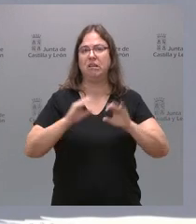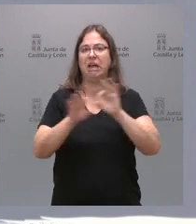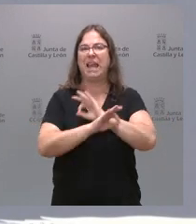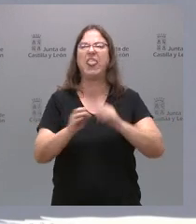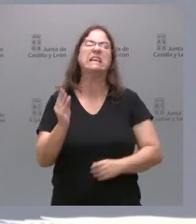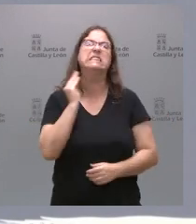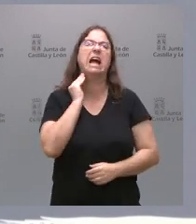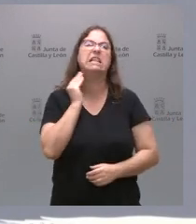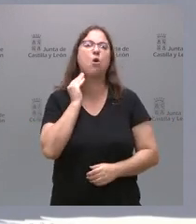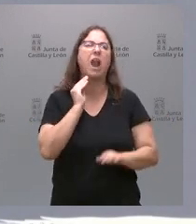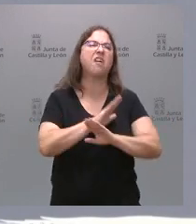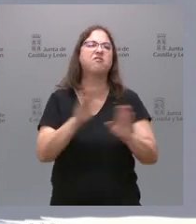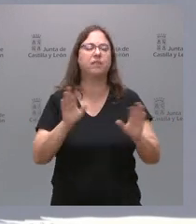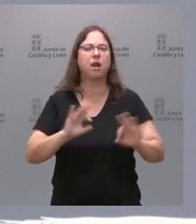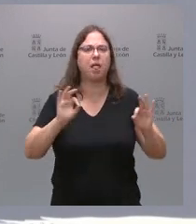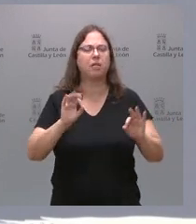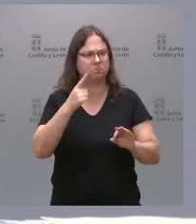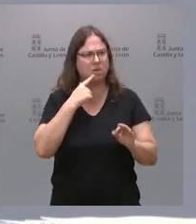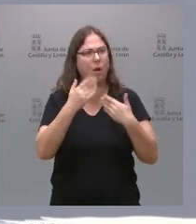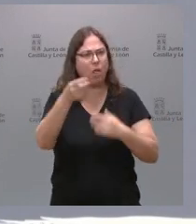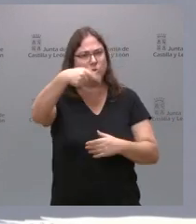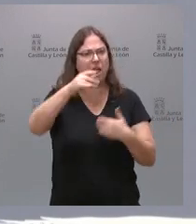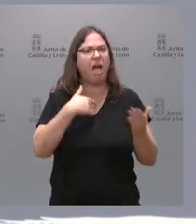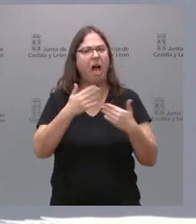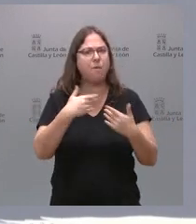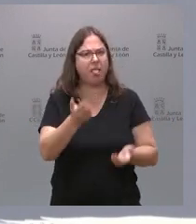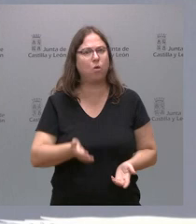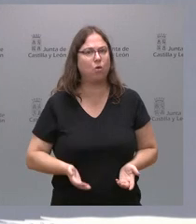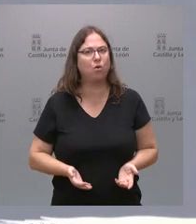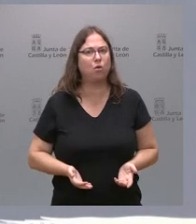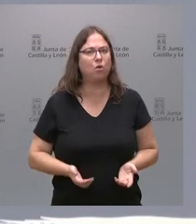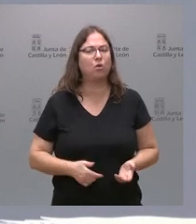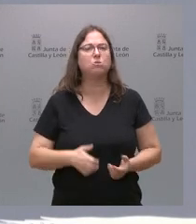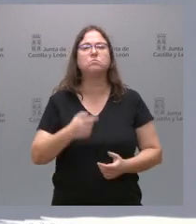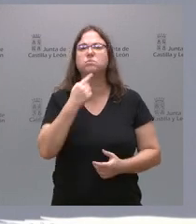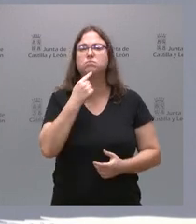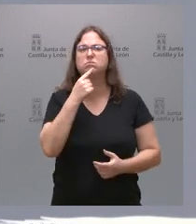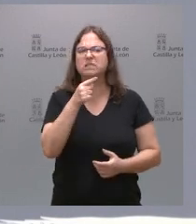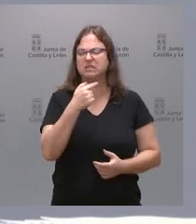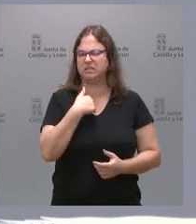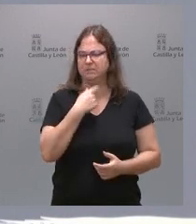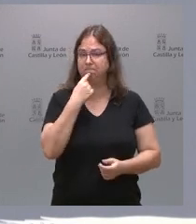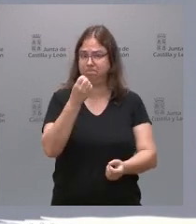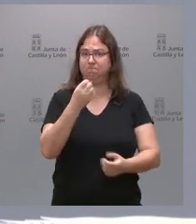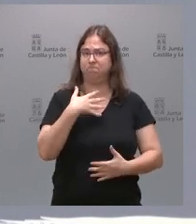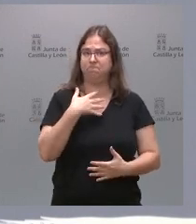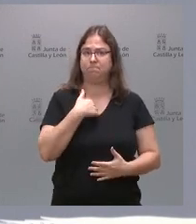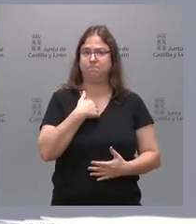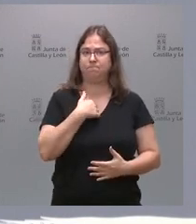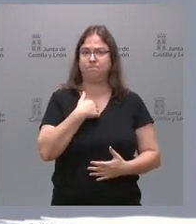sanguijuelas etcétera etcétera no sé si eso lo han hablado entre ustedes y le han pedido que esto que nos traslada Ahora